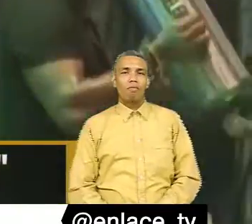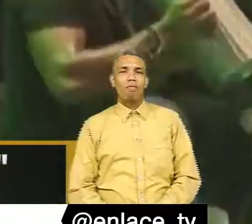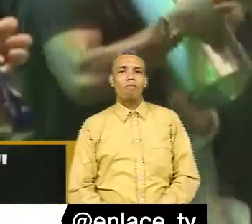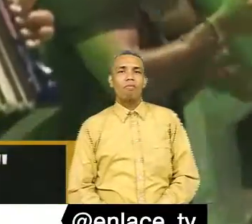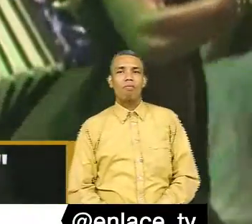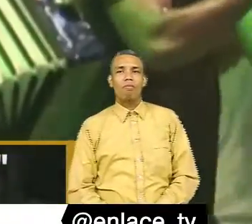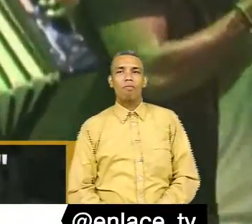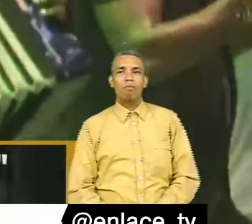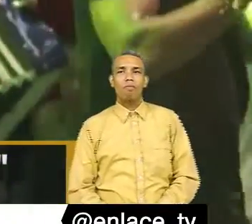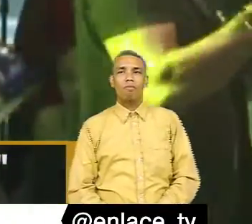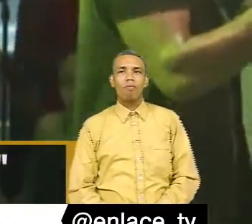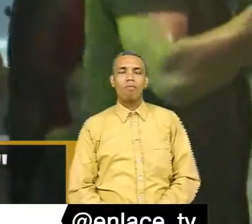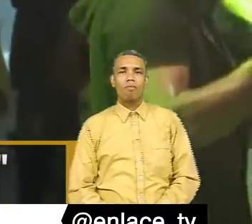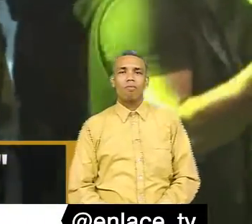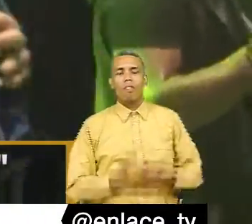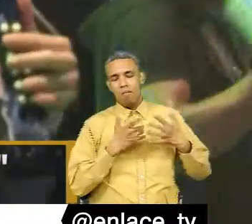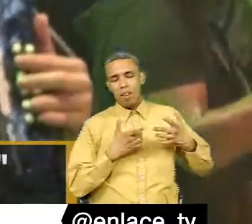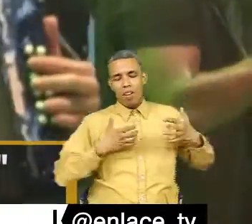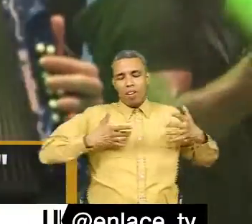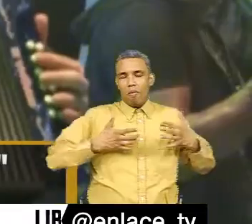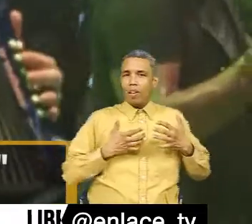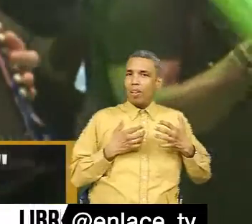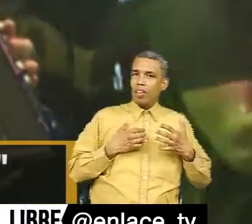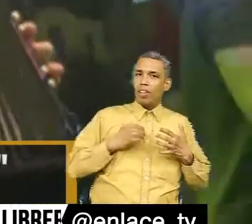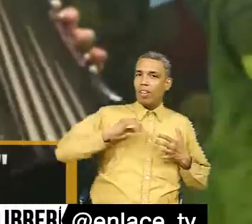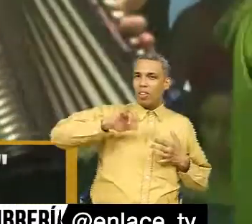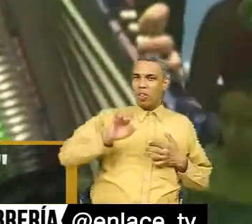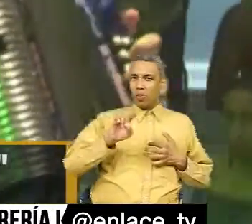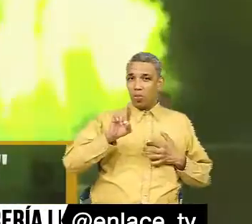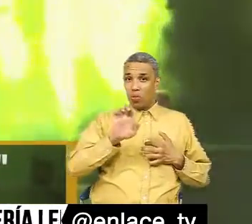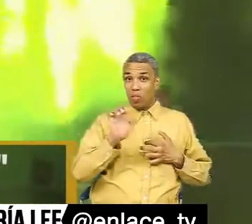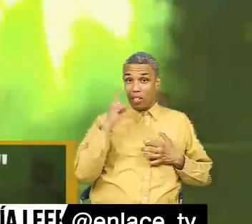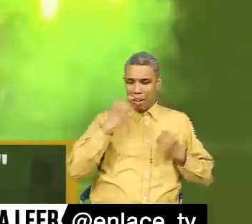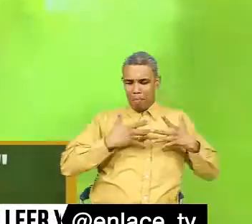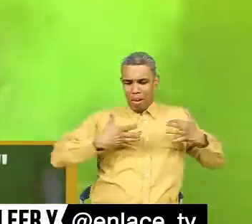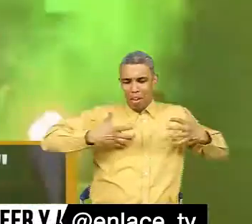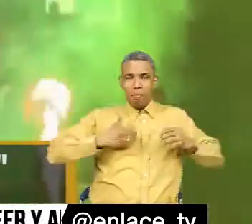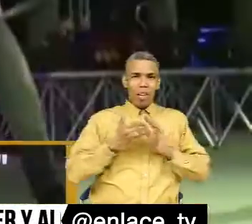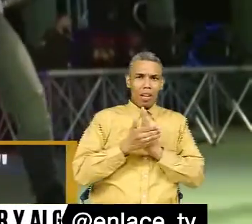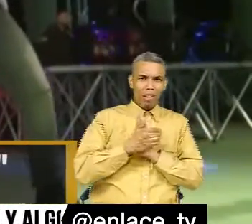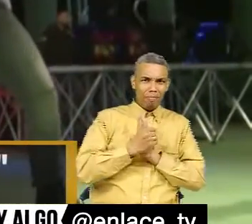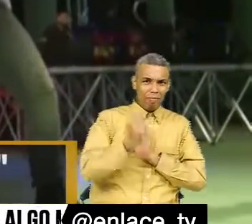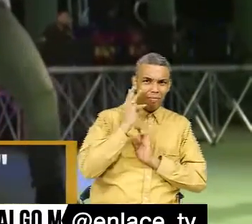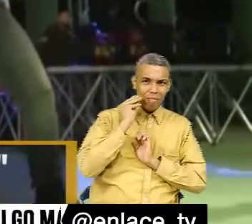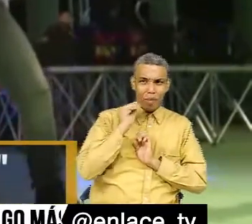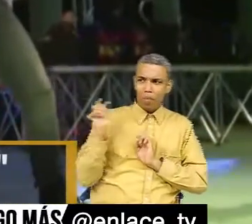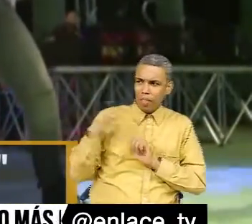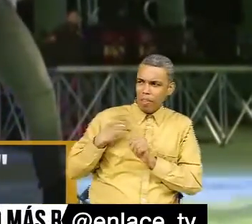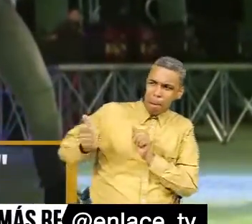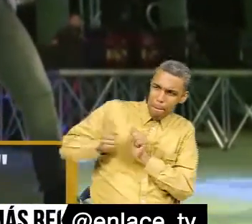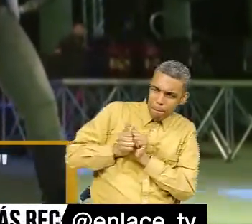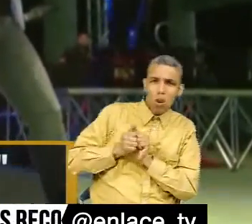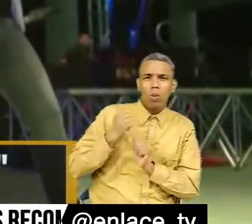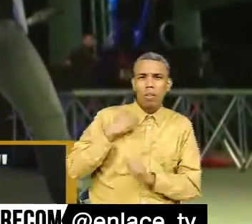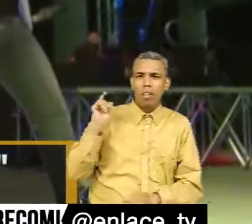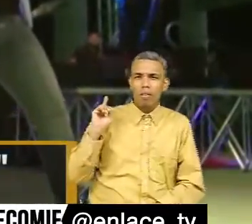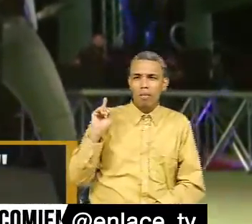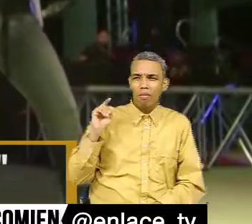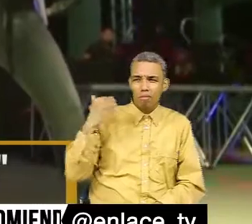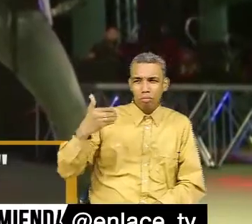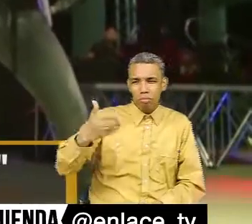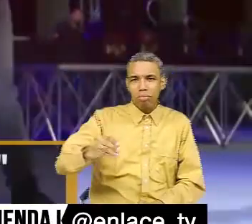Junto a él desde hace más de 10 meses está José Mario Oñate, acordeonero que a lo largo de su carrera musical ha acompañado a reconocidos artistas